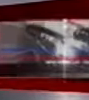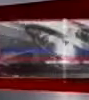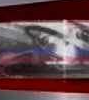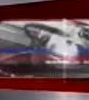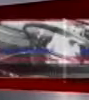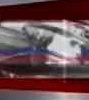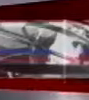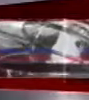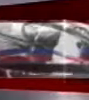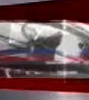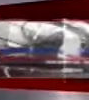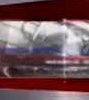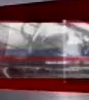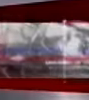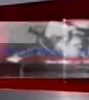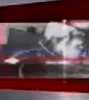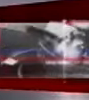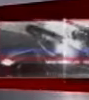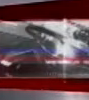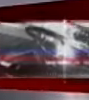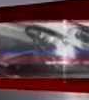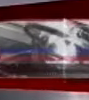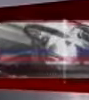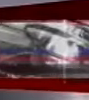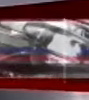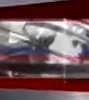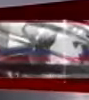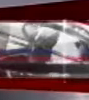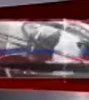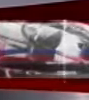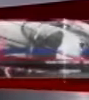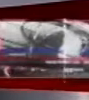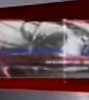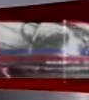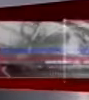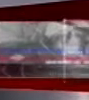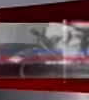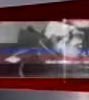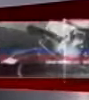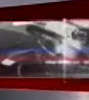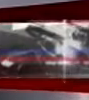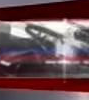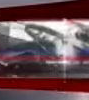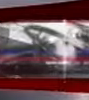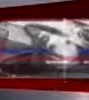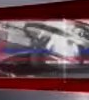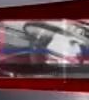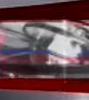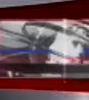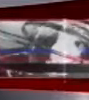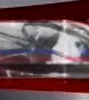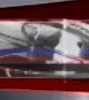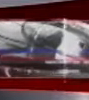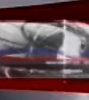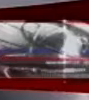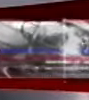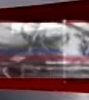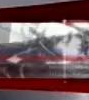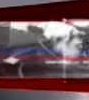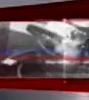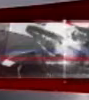la semana. Gracias por quedarse aquí. Síganos a través de Radio Altiplano, Radio Tlaxcala, Radio Calpulalpan, la señal de Tlaxcala Televisión. Y en